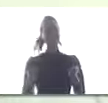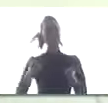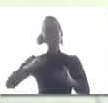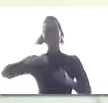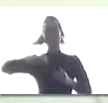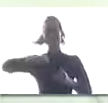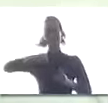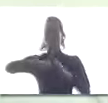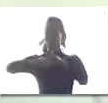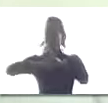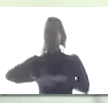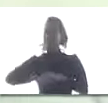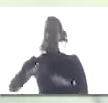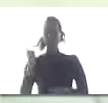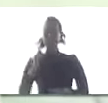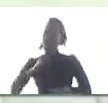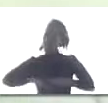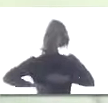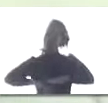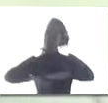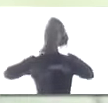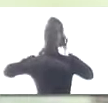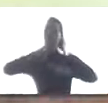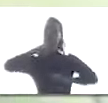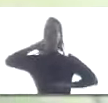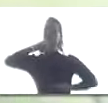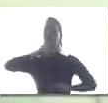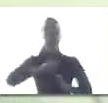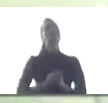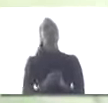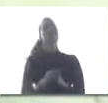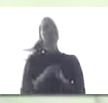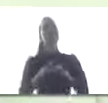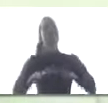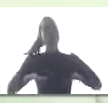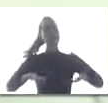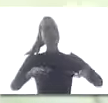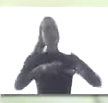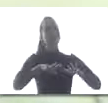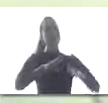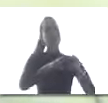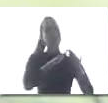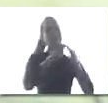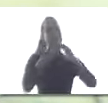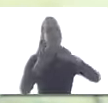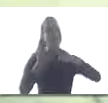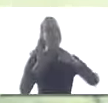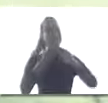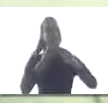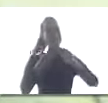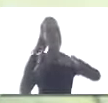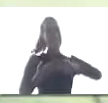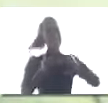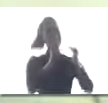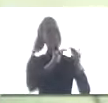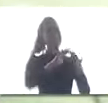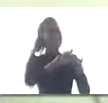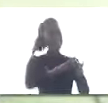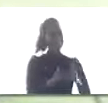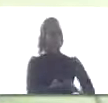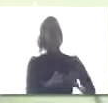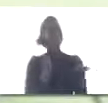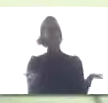derechos, de la paz territorial y también ahora pensándonos en esa